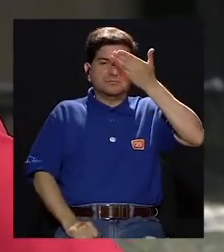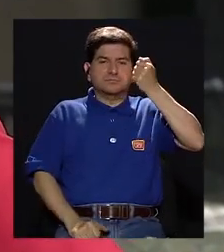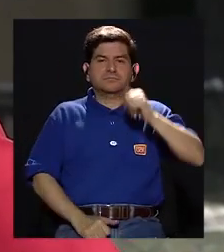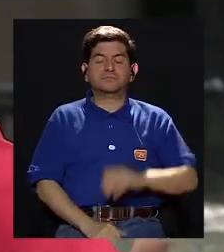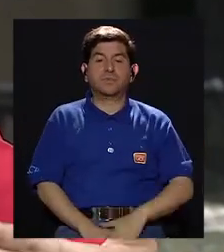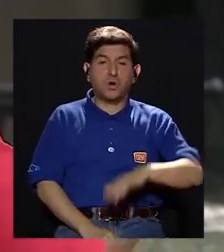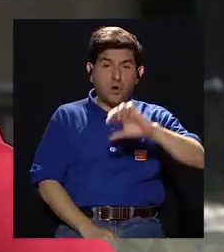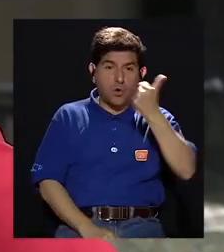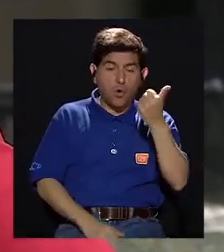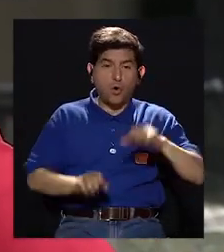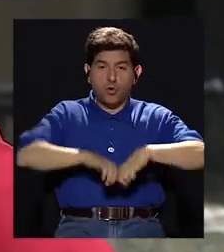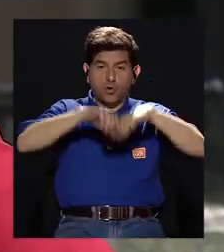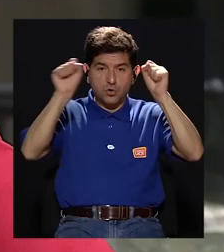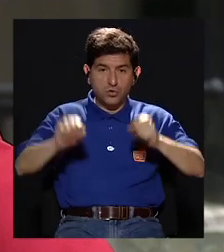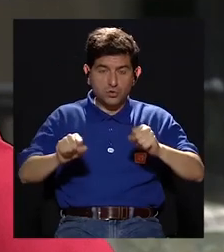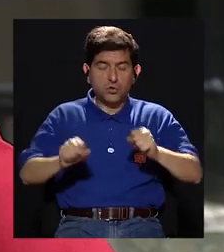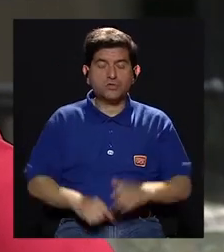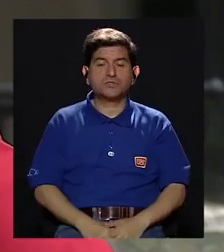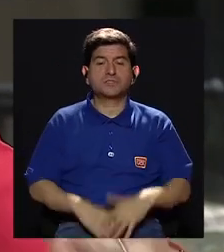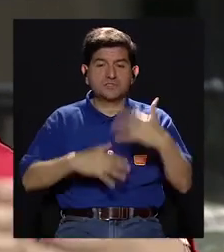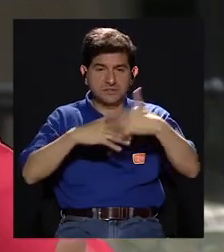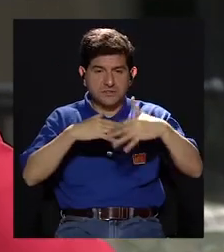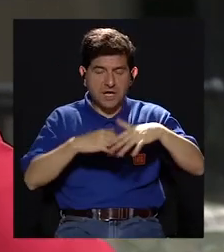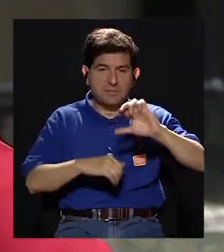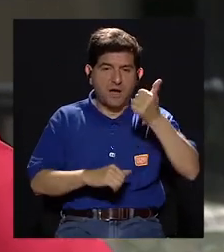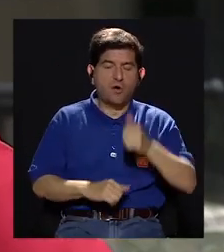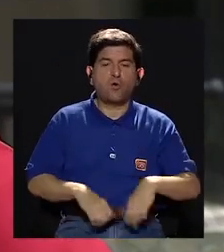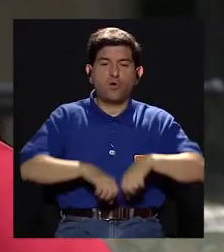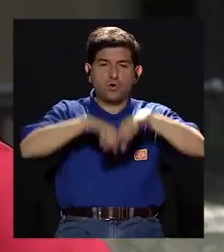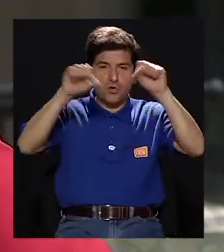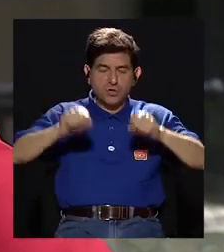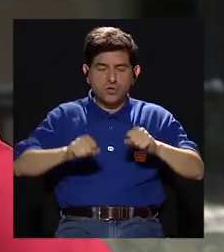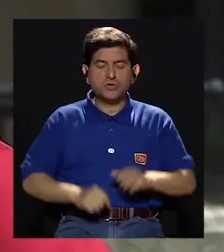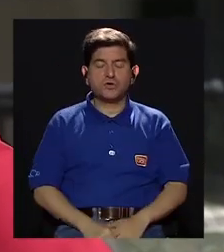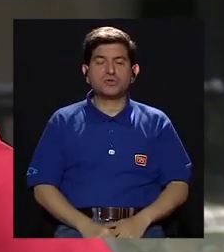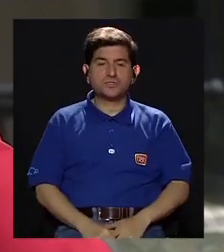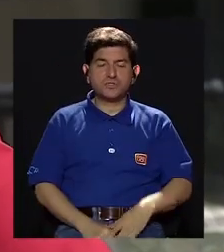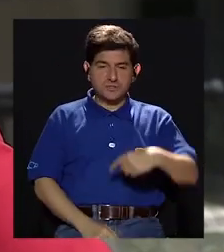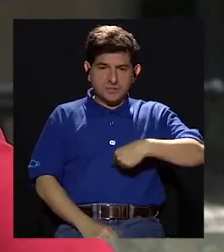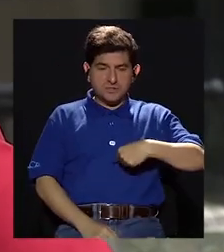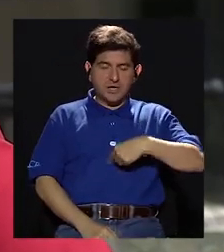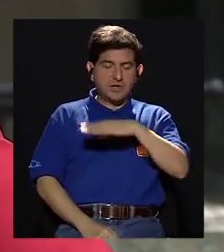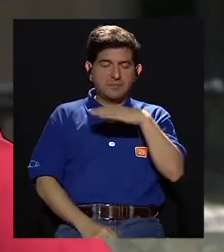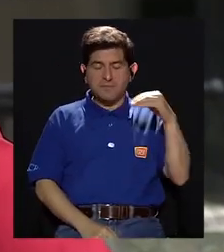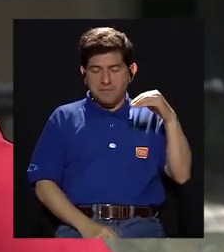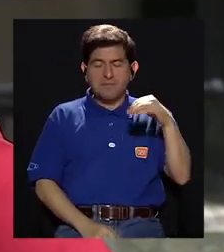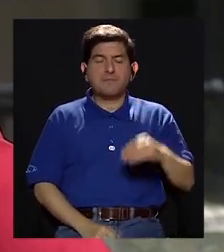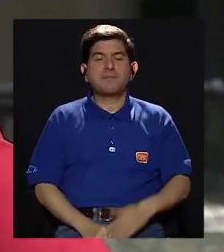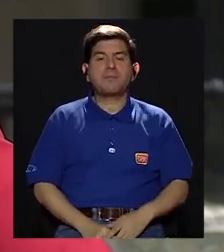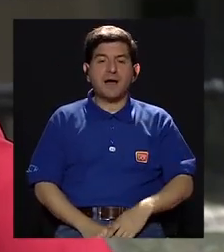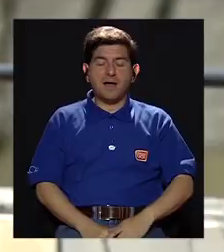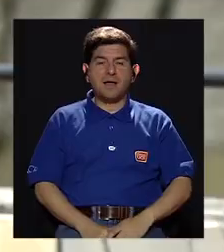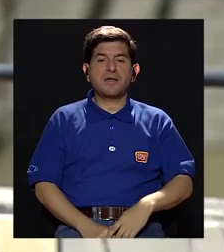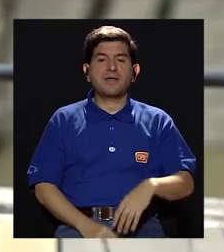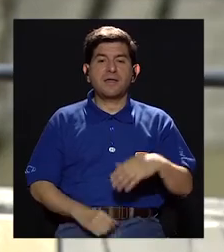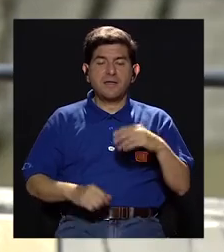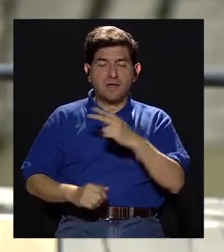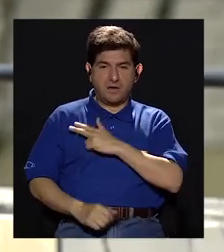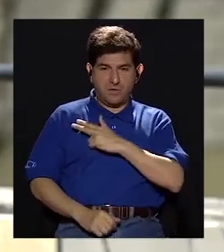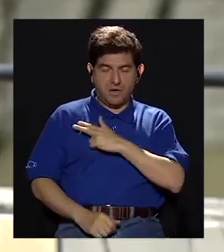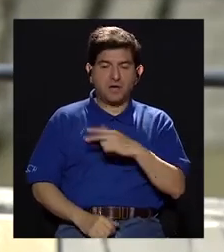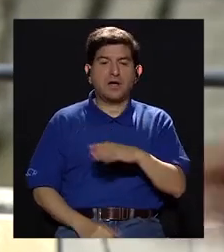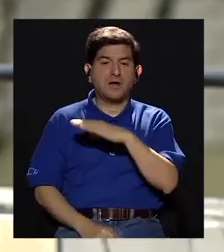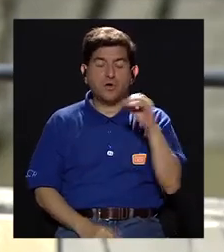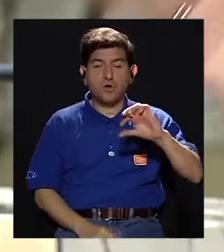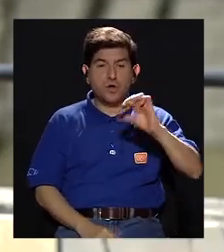respiratorio. Otro para el sistema circular, otro para el sistema digestivo y urinario y para el sistema reproductor. Ah, si te fijas, cada